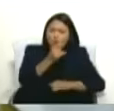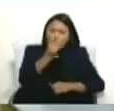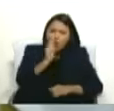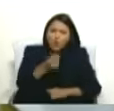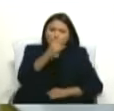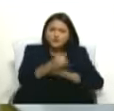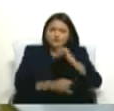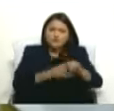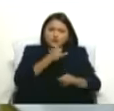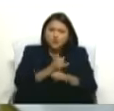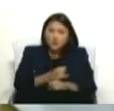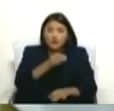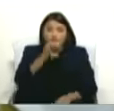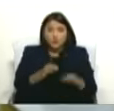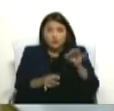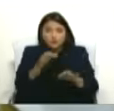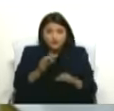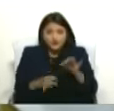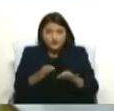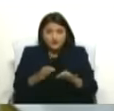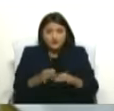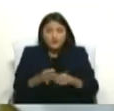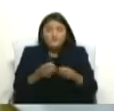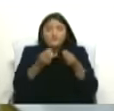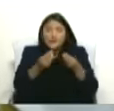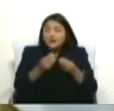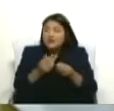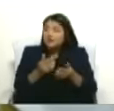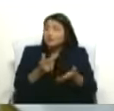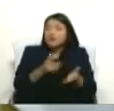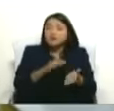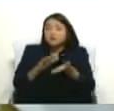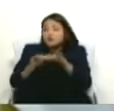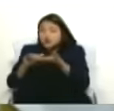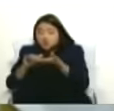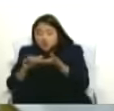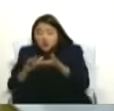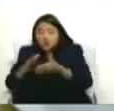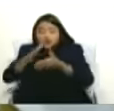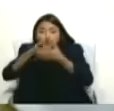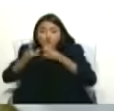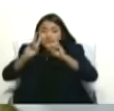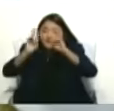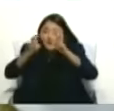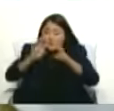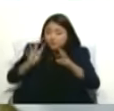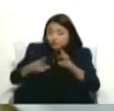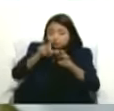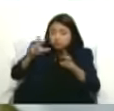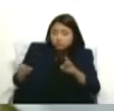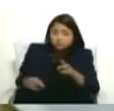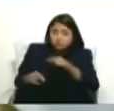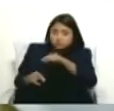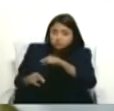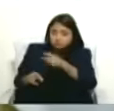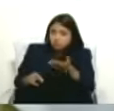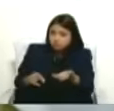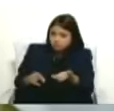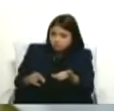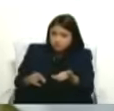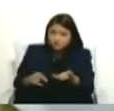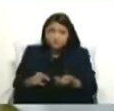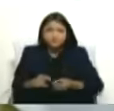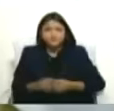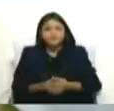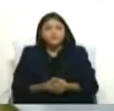jurisdicción de la Corte Internacional de Justicia para resolver la controversia territorial sobre la